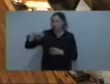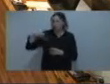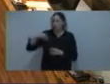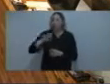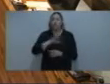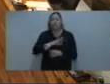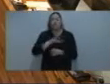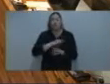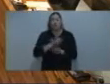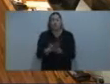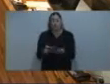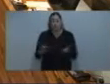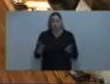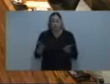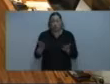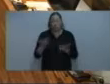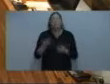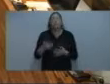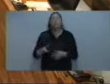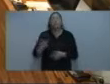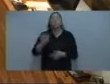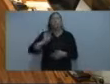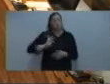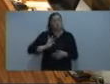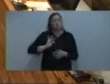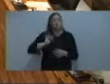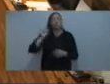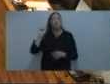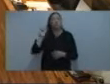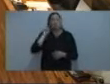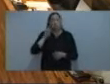El presidente de la